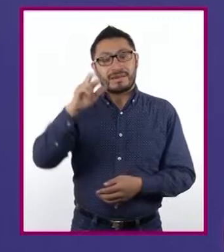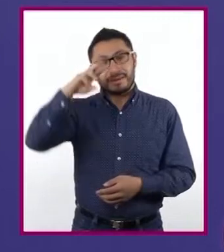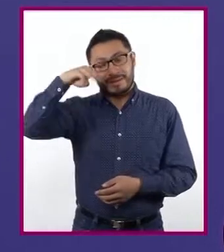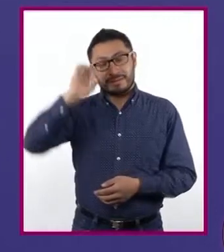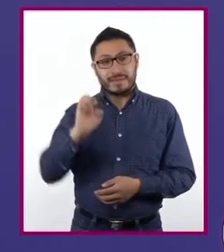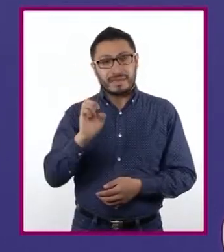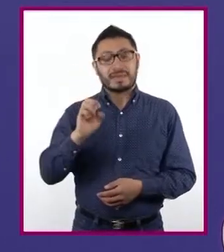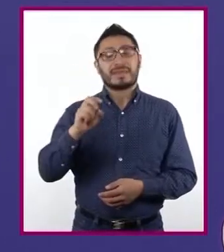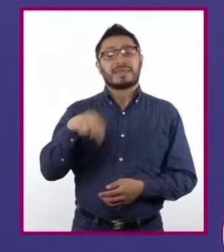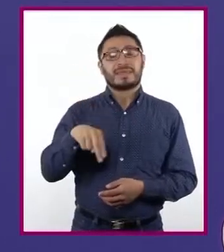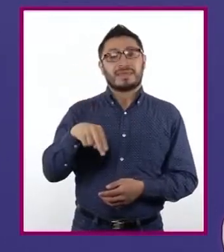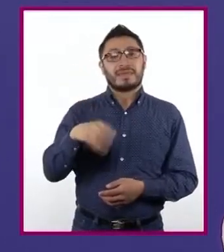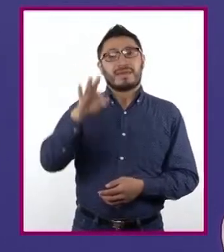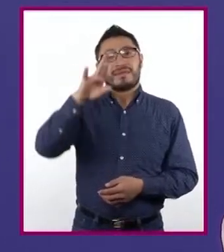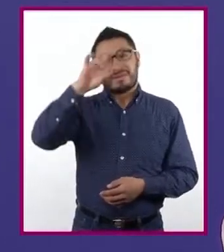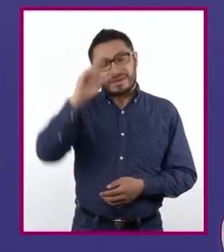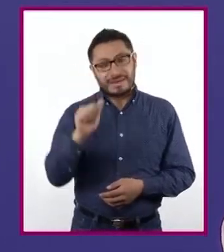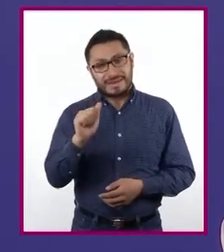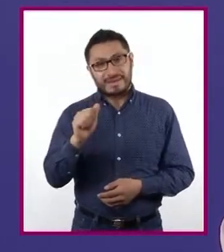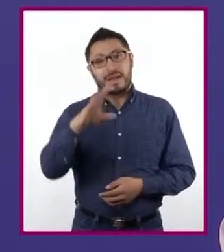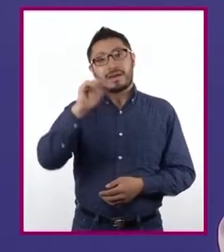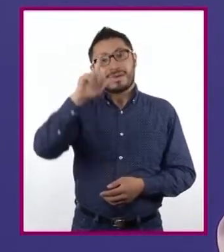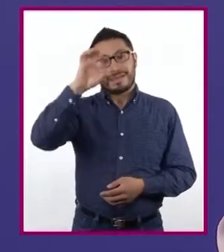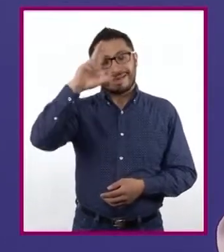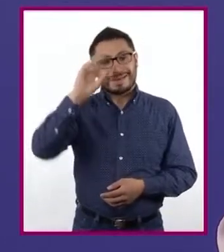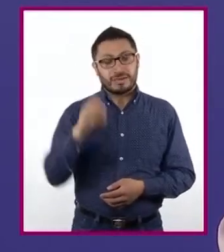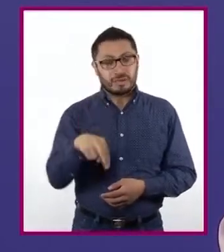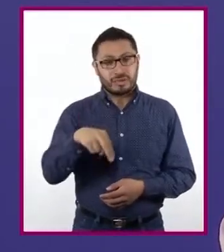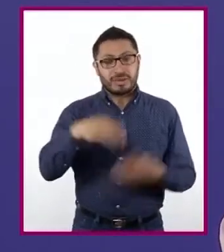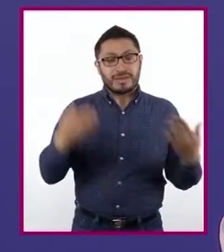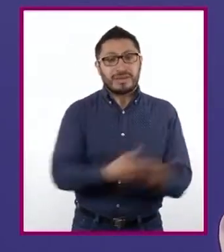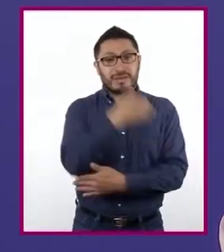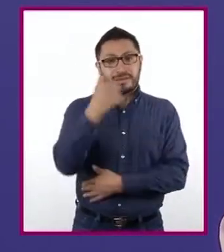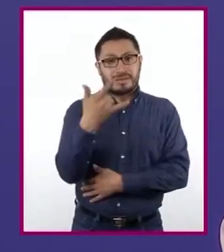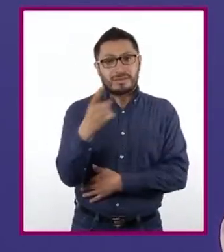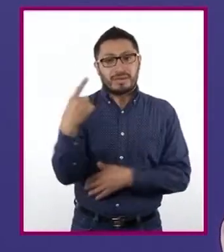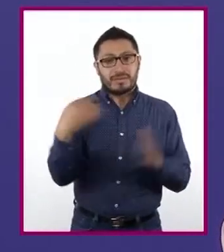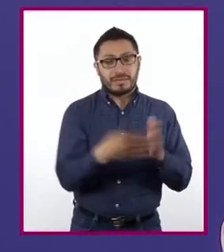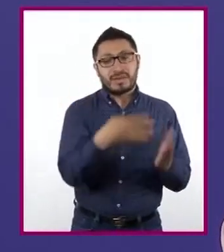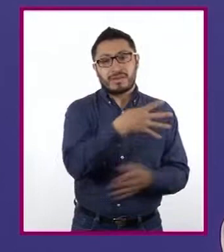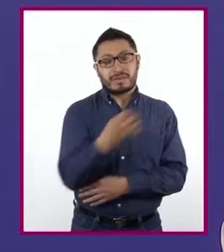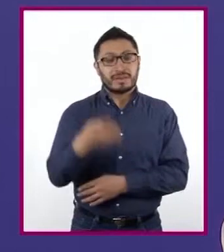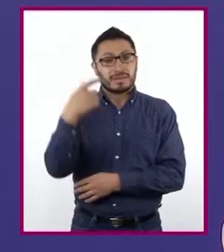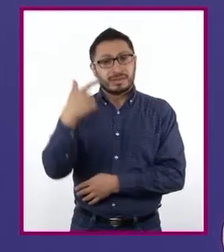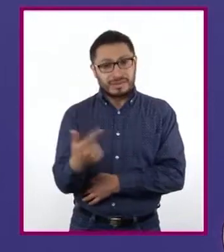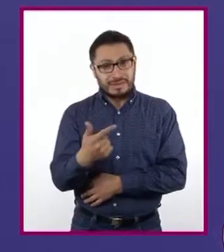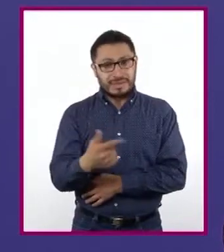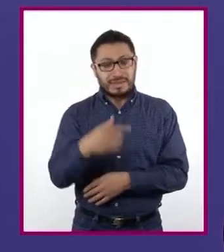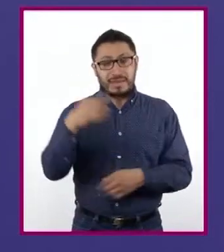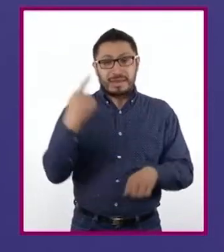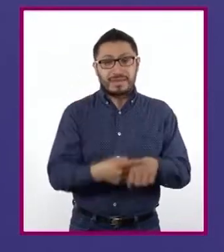Calderón nació el 6 de julio de 1907, que padeció polio